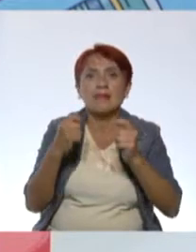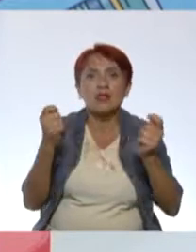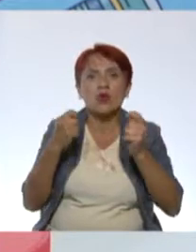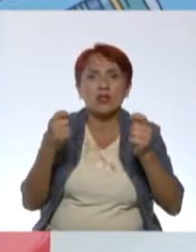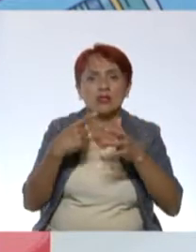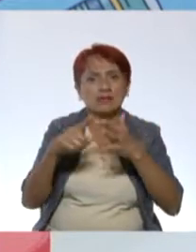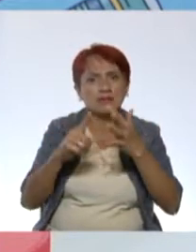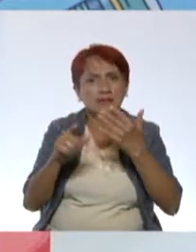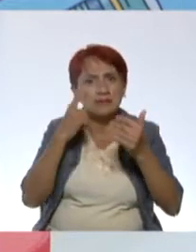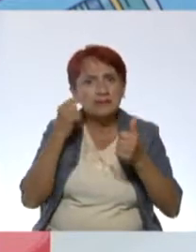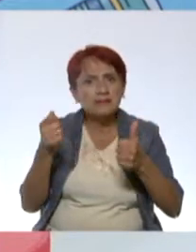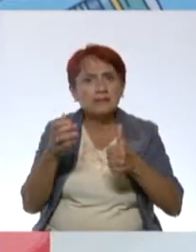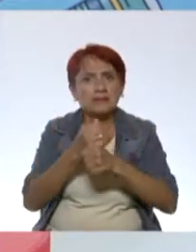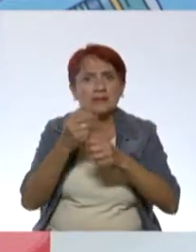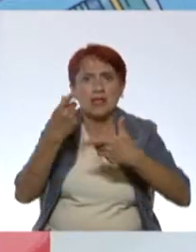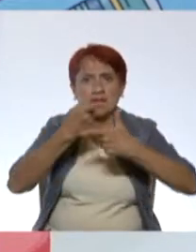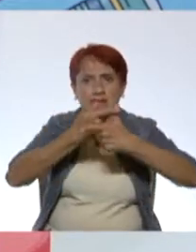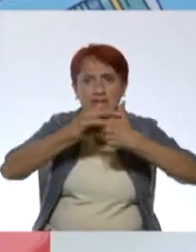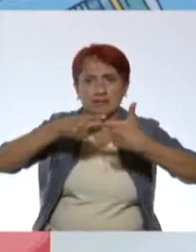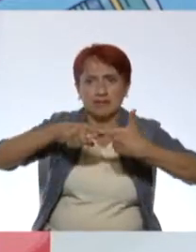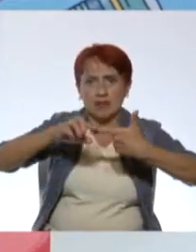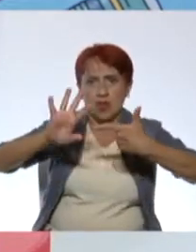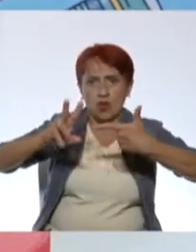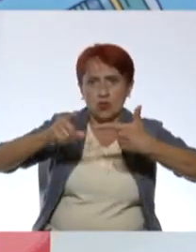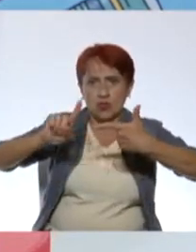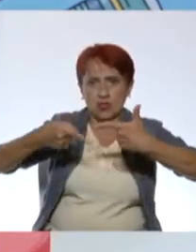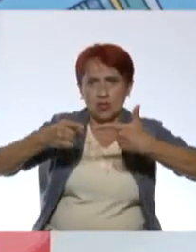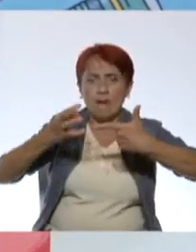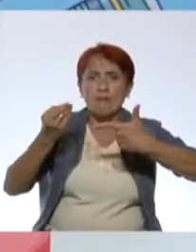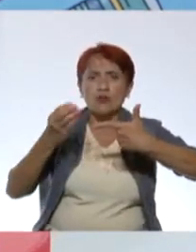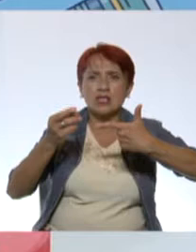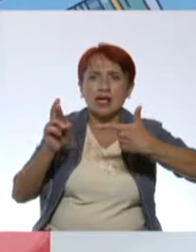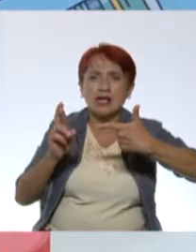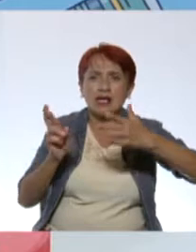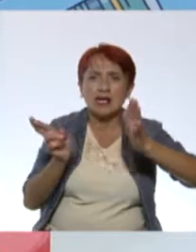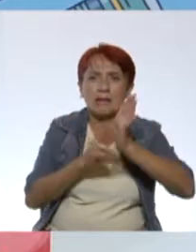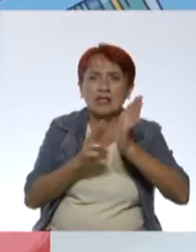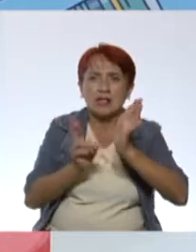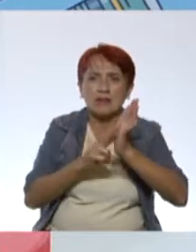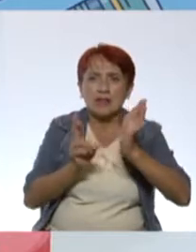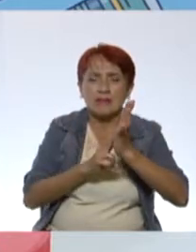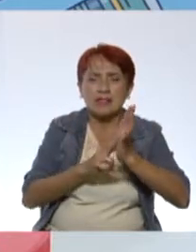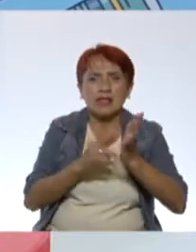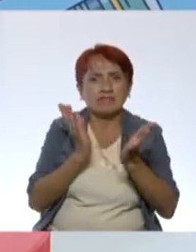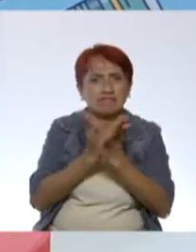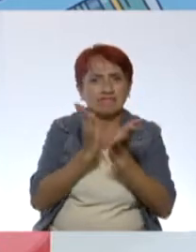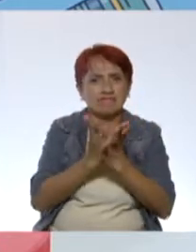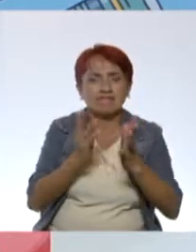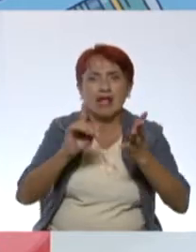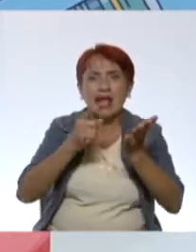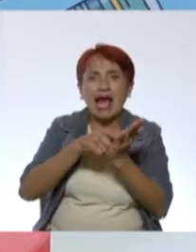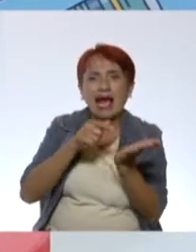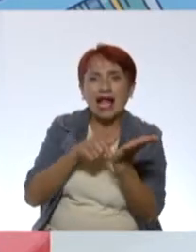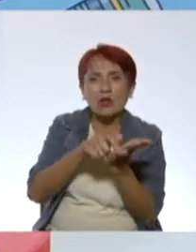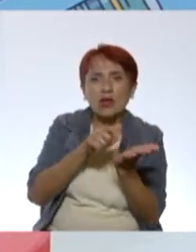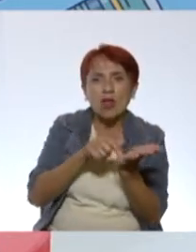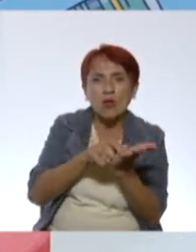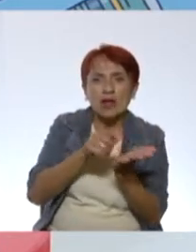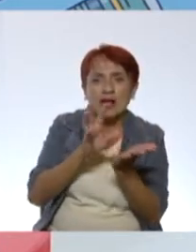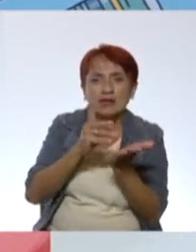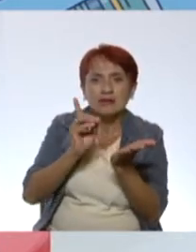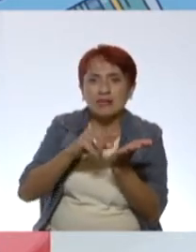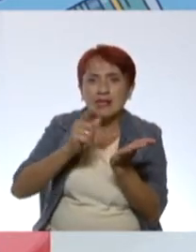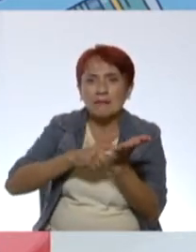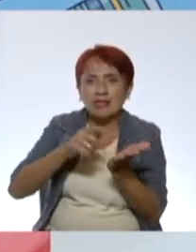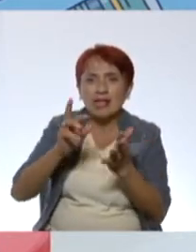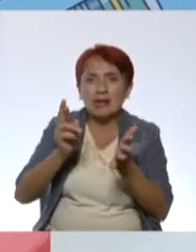nosotros a veces encontramos que al dividir hay un número decimal que se repite muchas veces en la calculadora. Eso